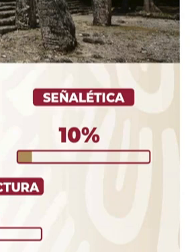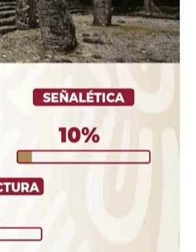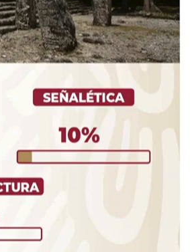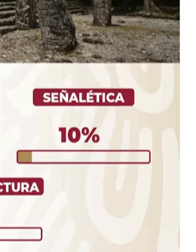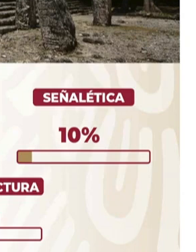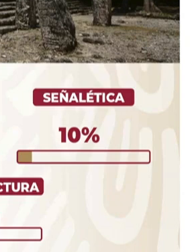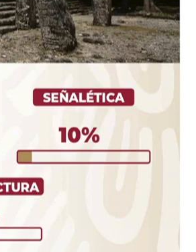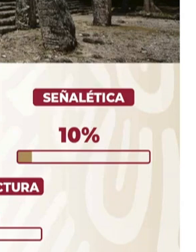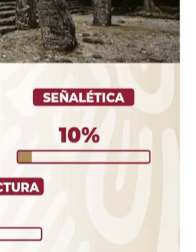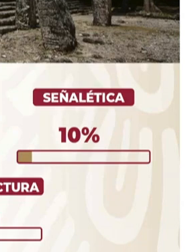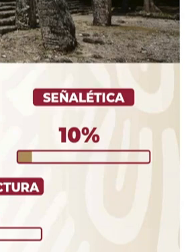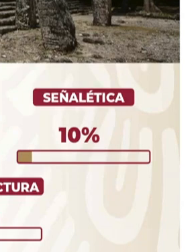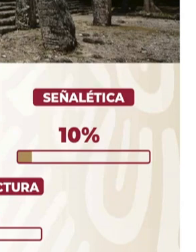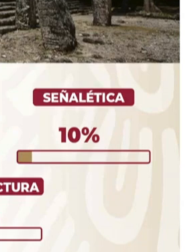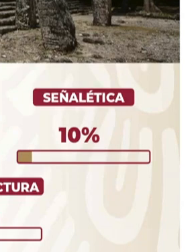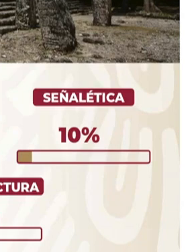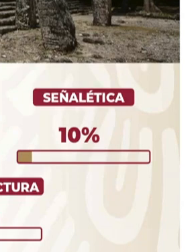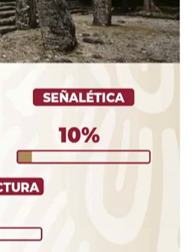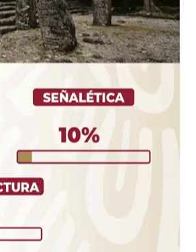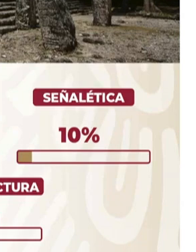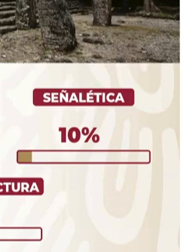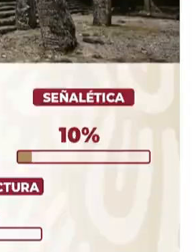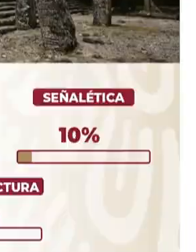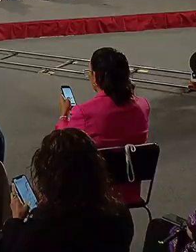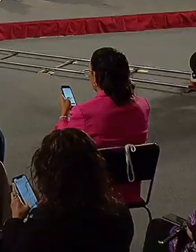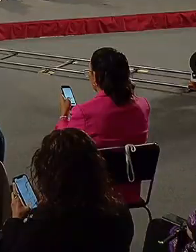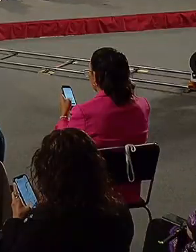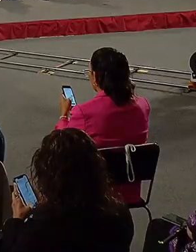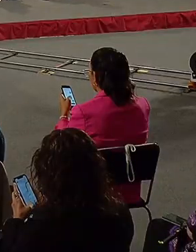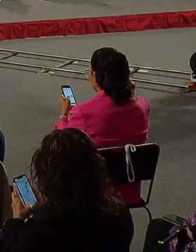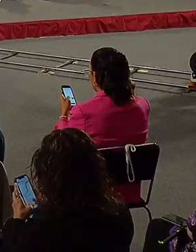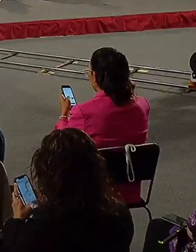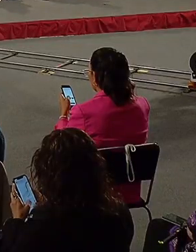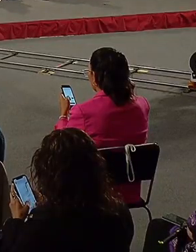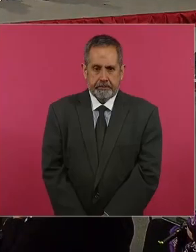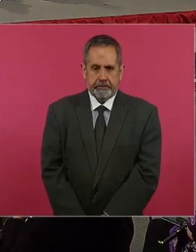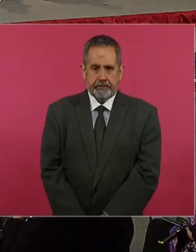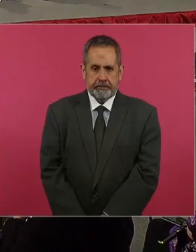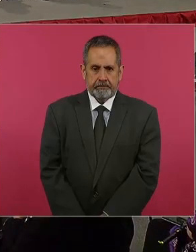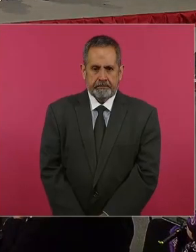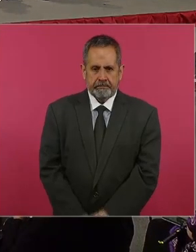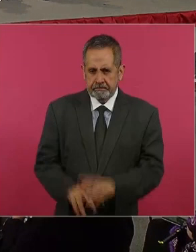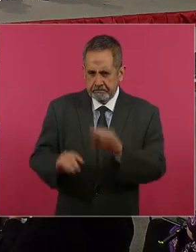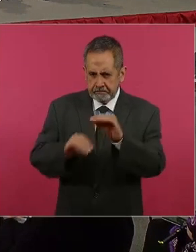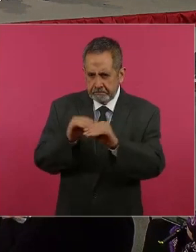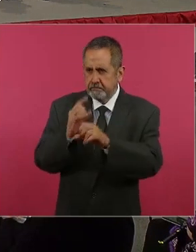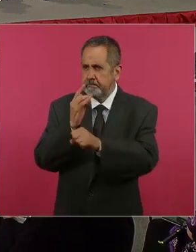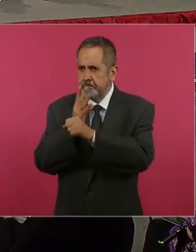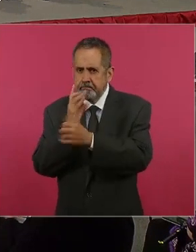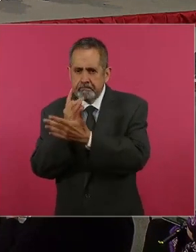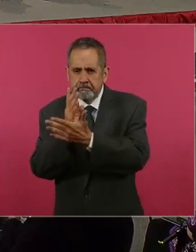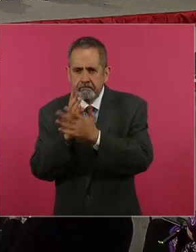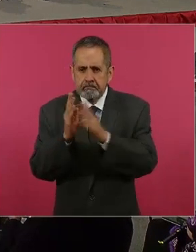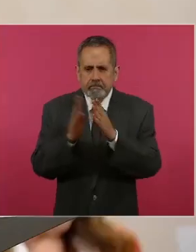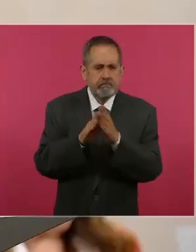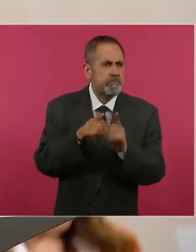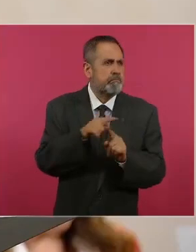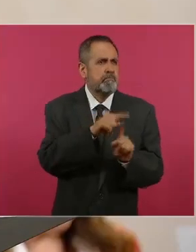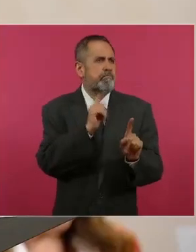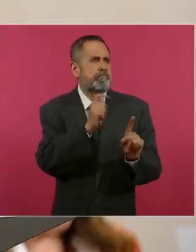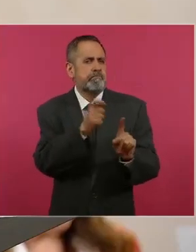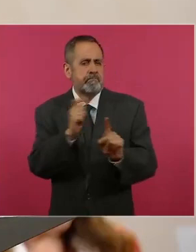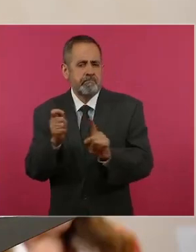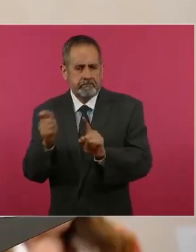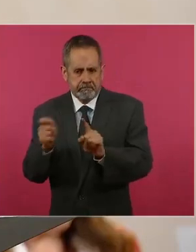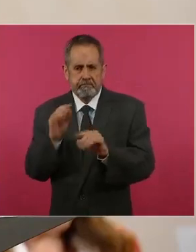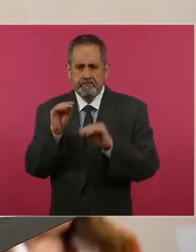avanzadas de investigación y conservación, de actualización de la señalética y los senderos interpretativos y